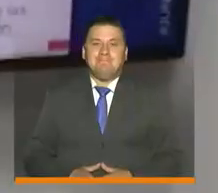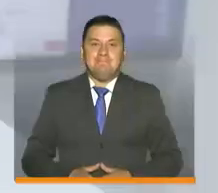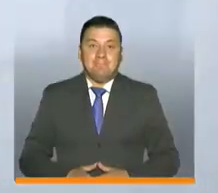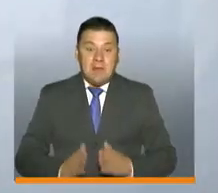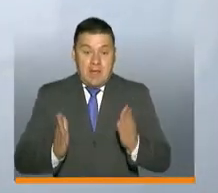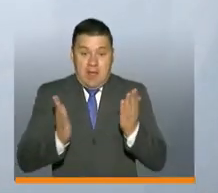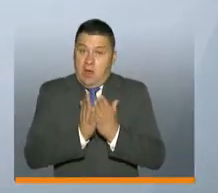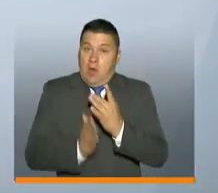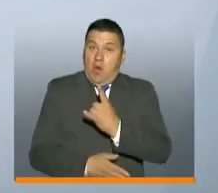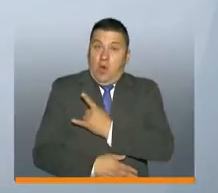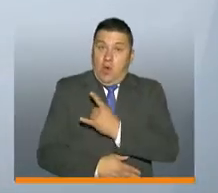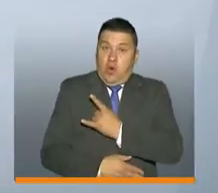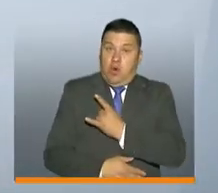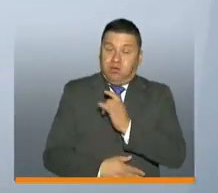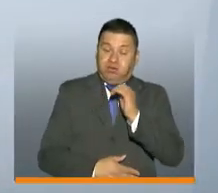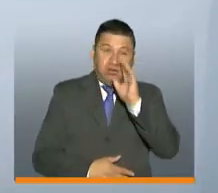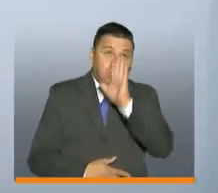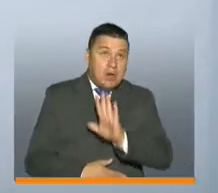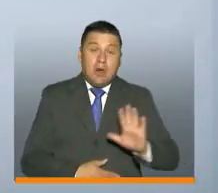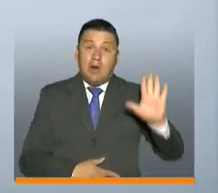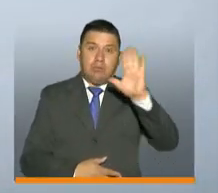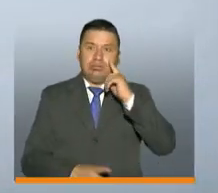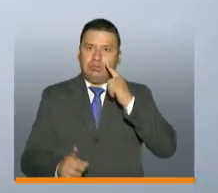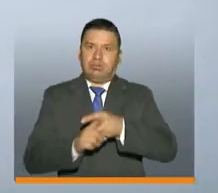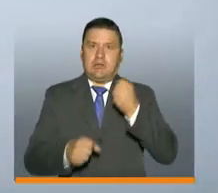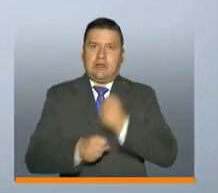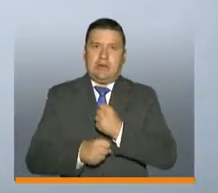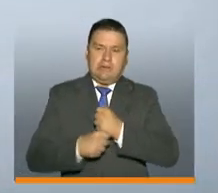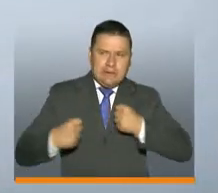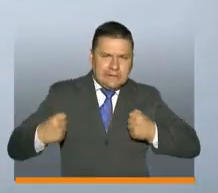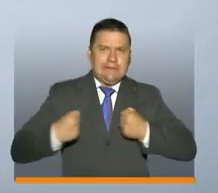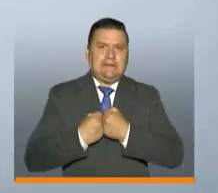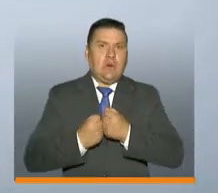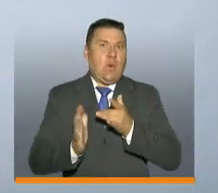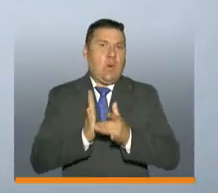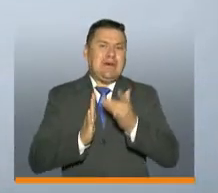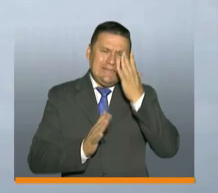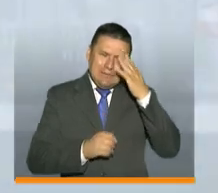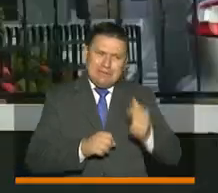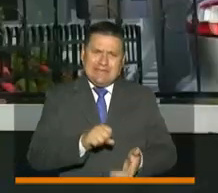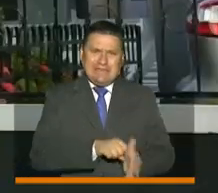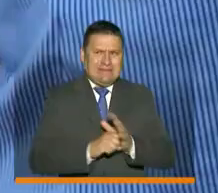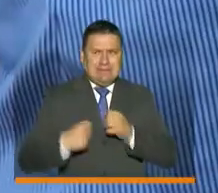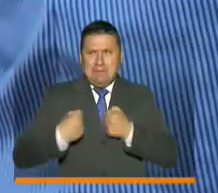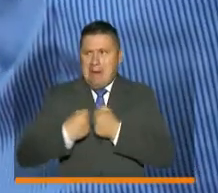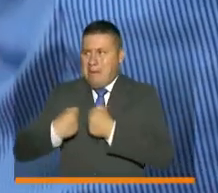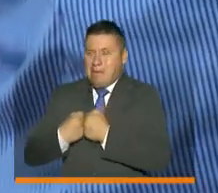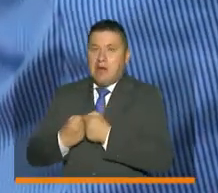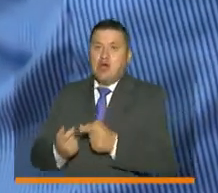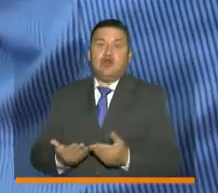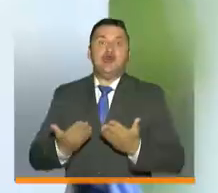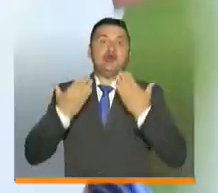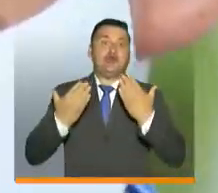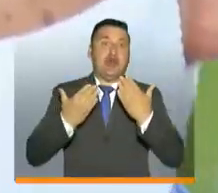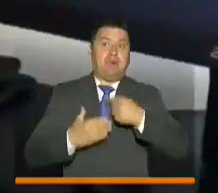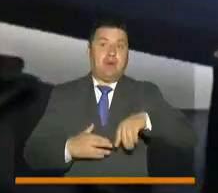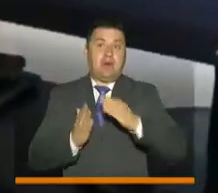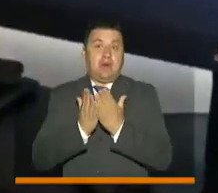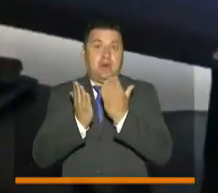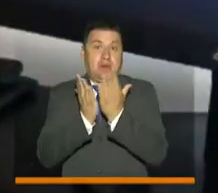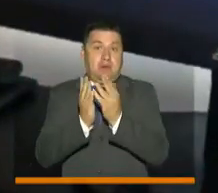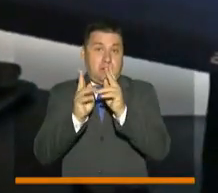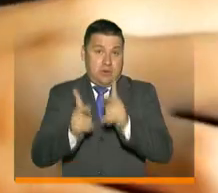La educación superior del país ha sido un ejemplo del trabajo articulado durante la emergencia sanitaria. Esto ha permitido que los